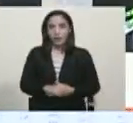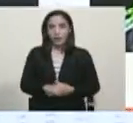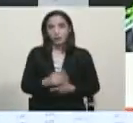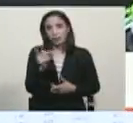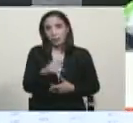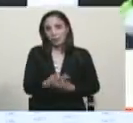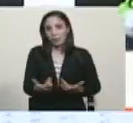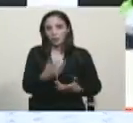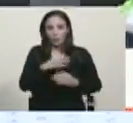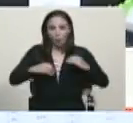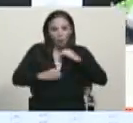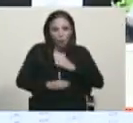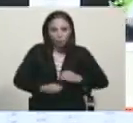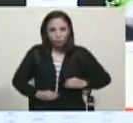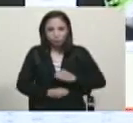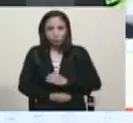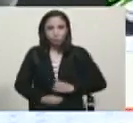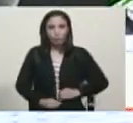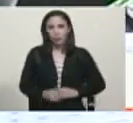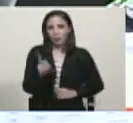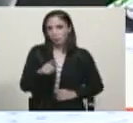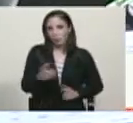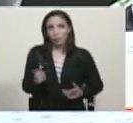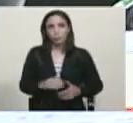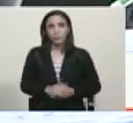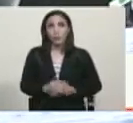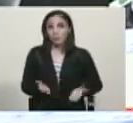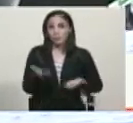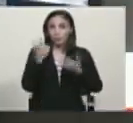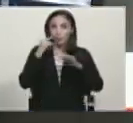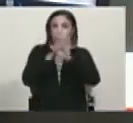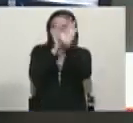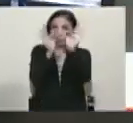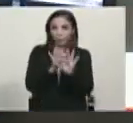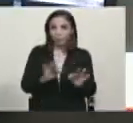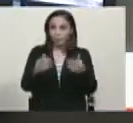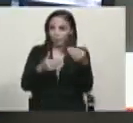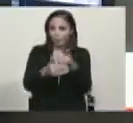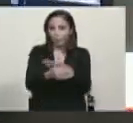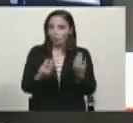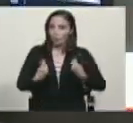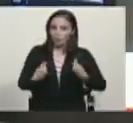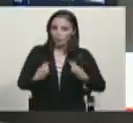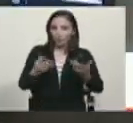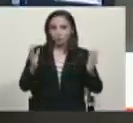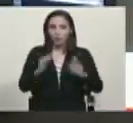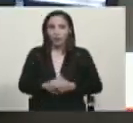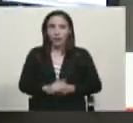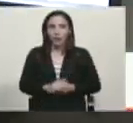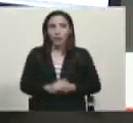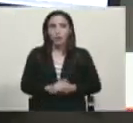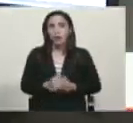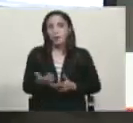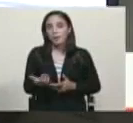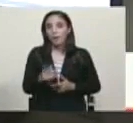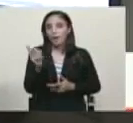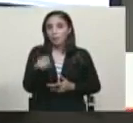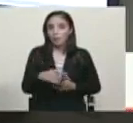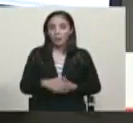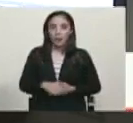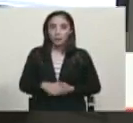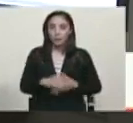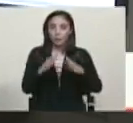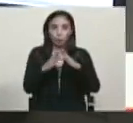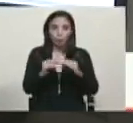afecta a los órganos que están sanos, y de esta manera pues se le alarga la vida al paciente. Adicionalmente también los